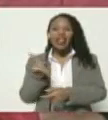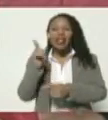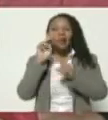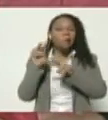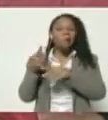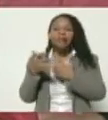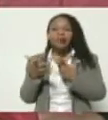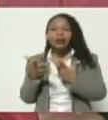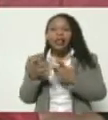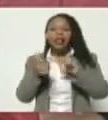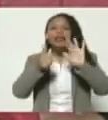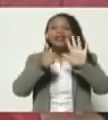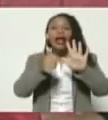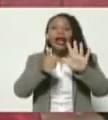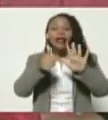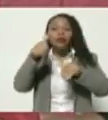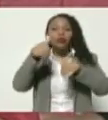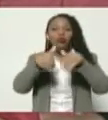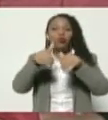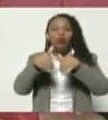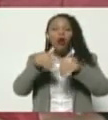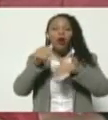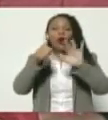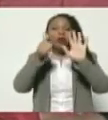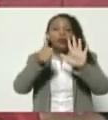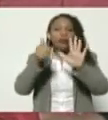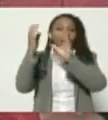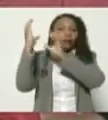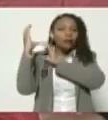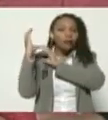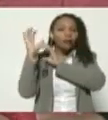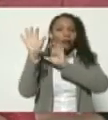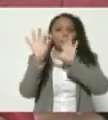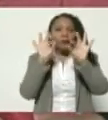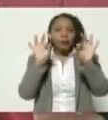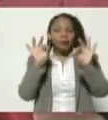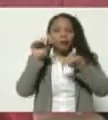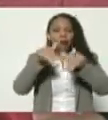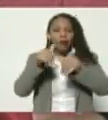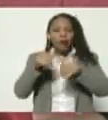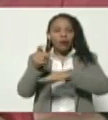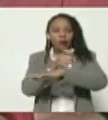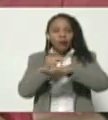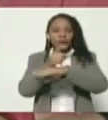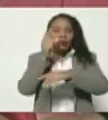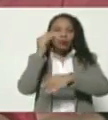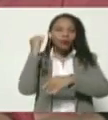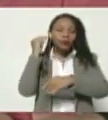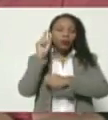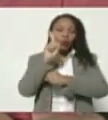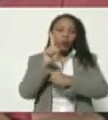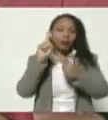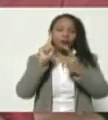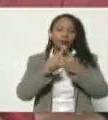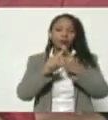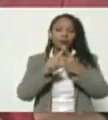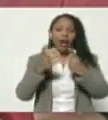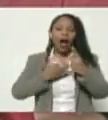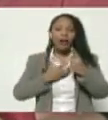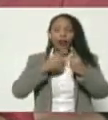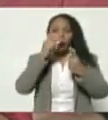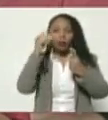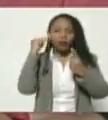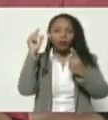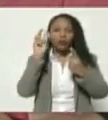con las 6 elecciones o los 6 cargos a elección. Los gobernadores y gobernadoras, 1, alcalde y